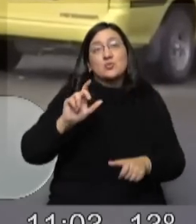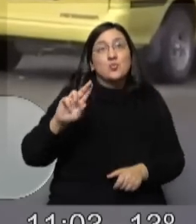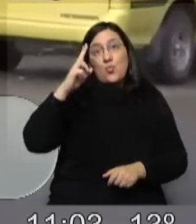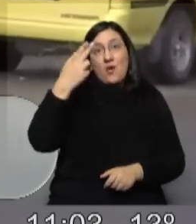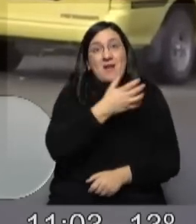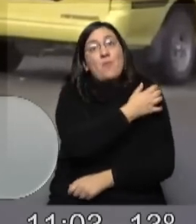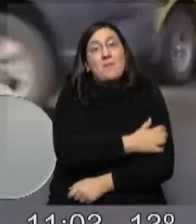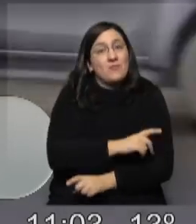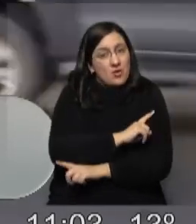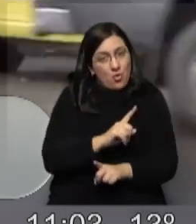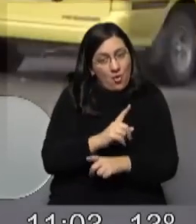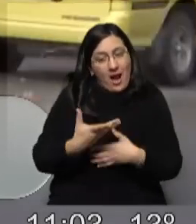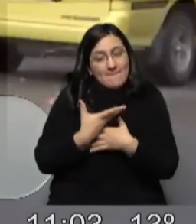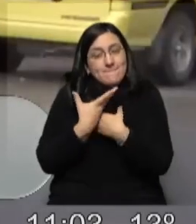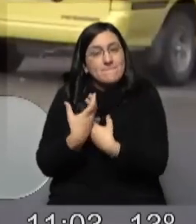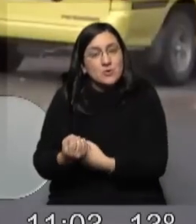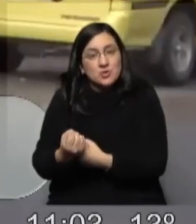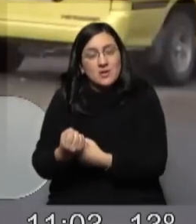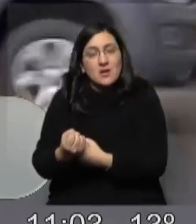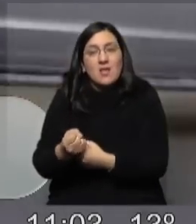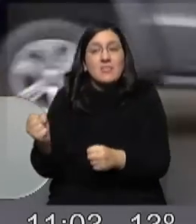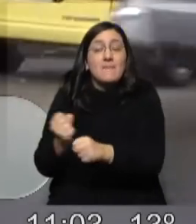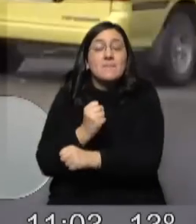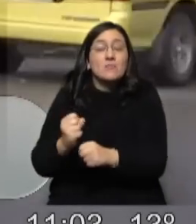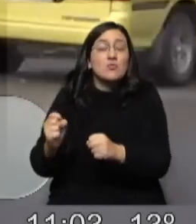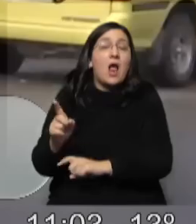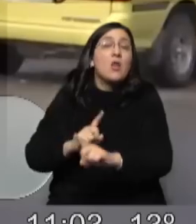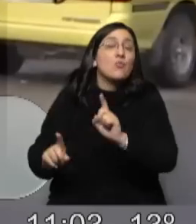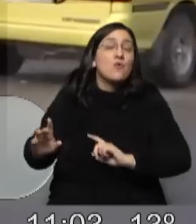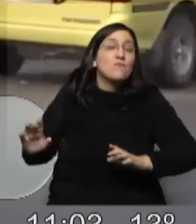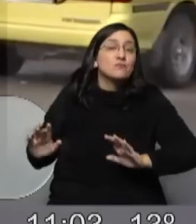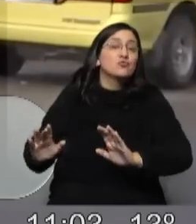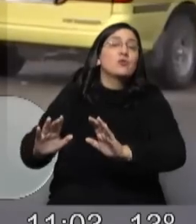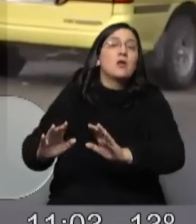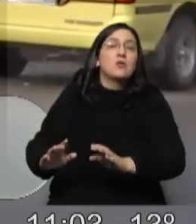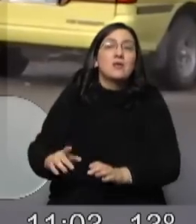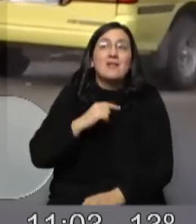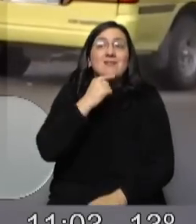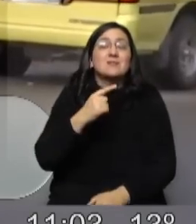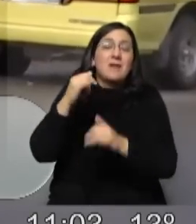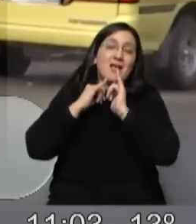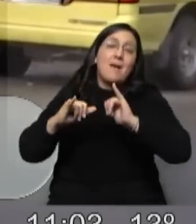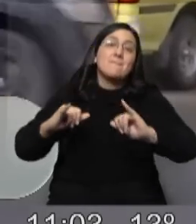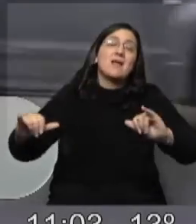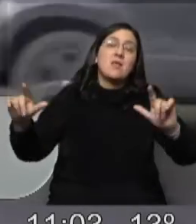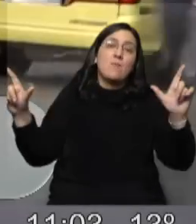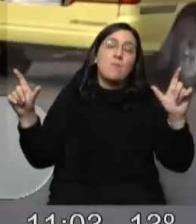vulnerables, sino que van a tender a premiar a algunos funcionarios que obviamente le van a servir para hacer campaña política,